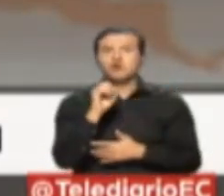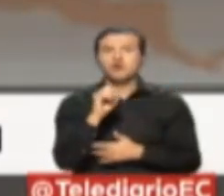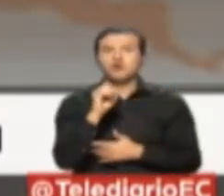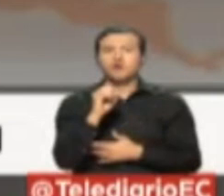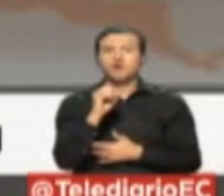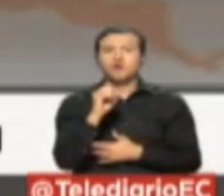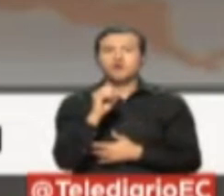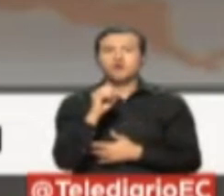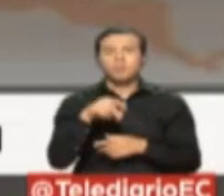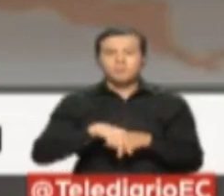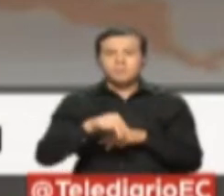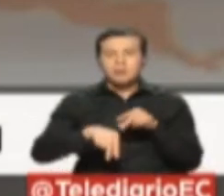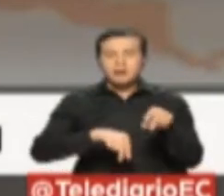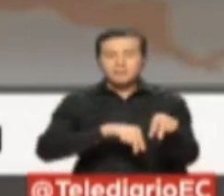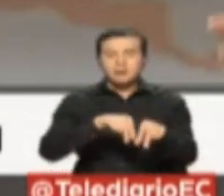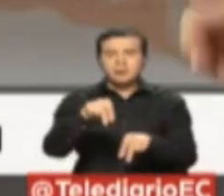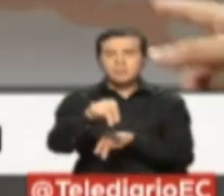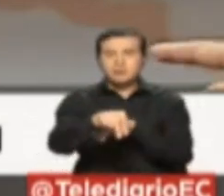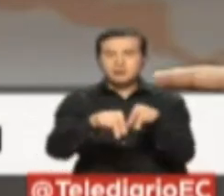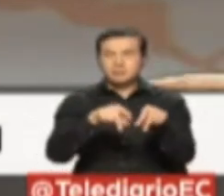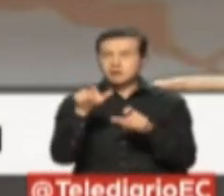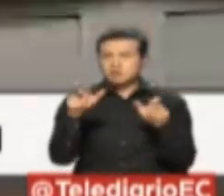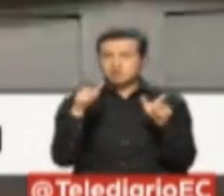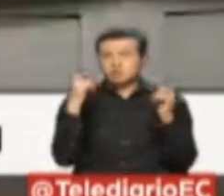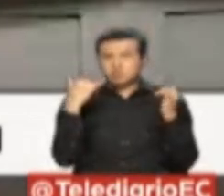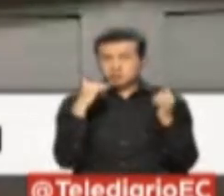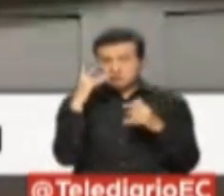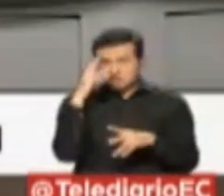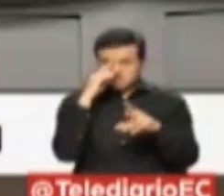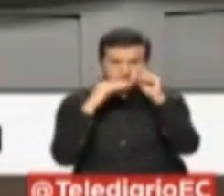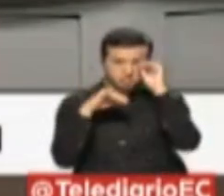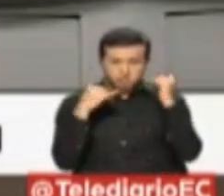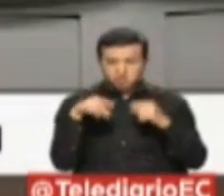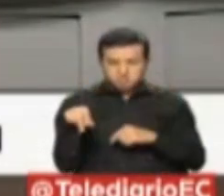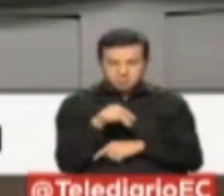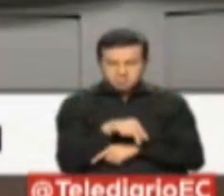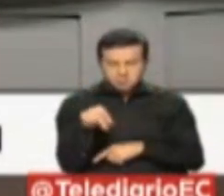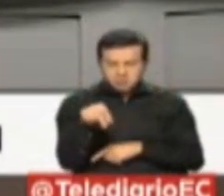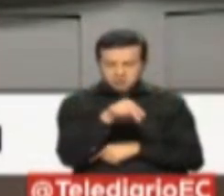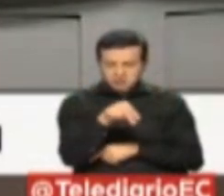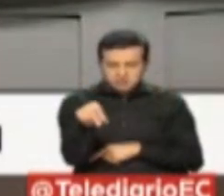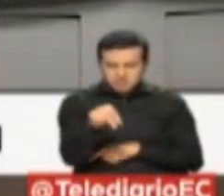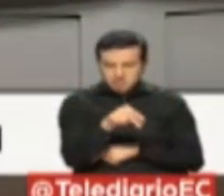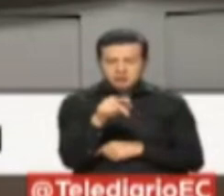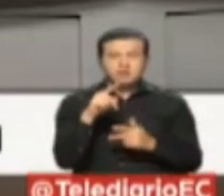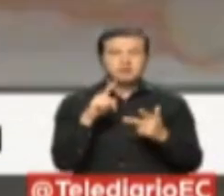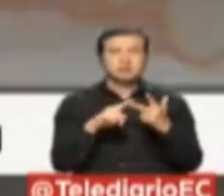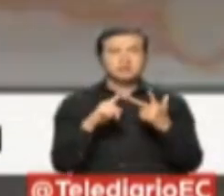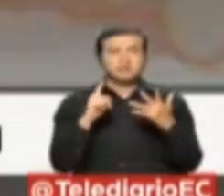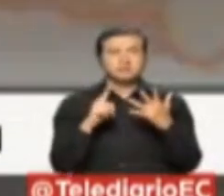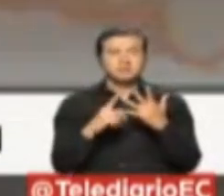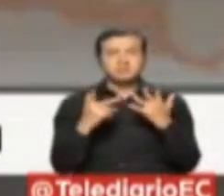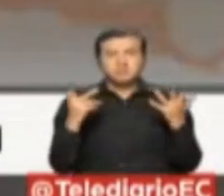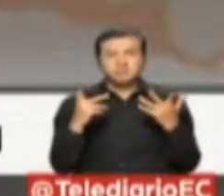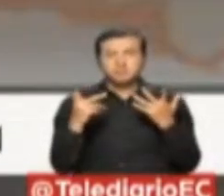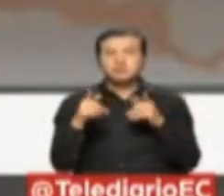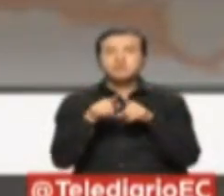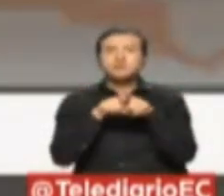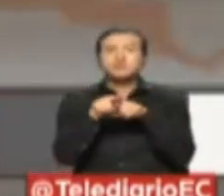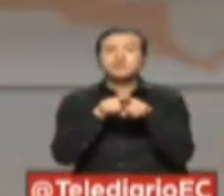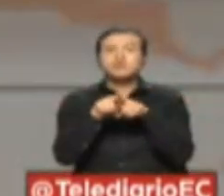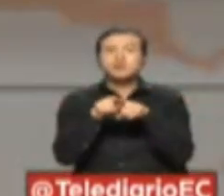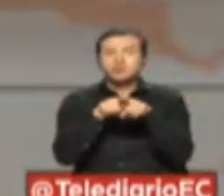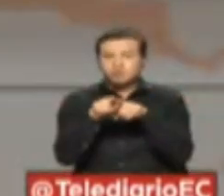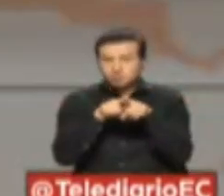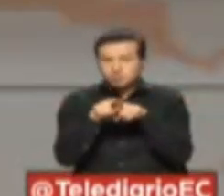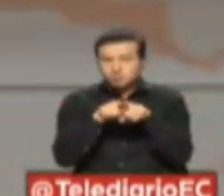tipo ajedrez vamos a para las personas van a poder aprender a jugar para poder aprender y también va a ser en torno al